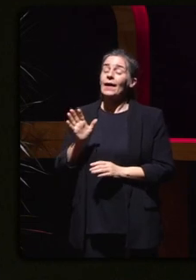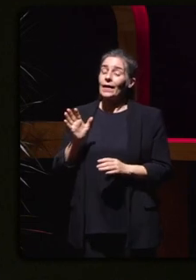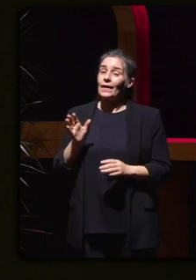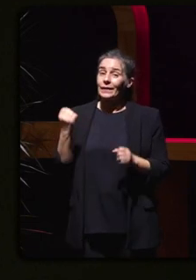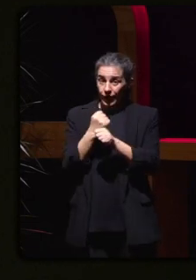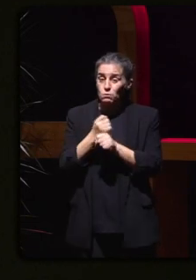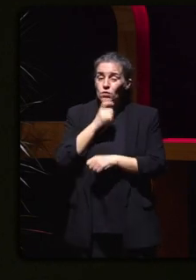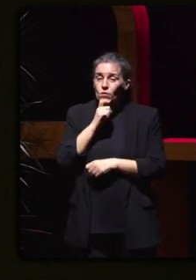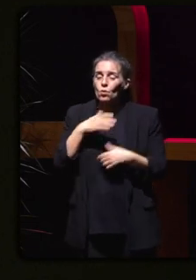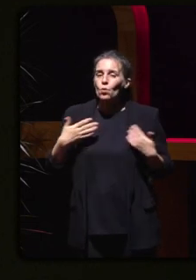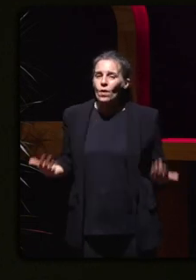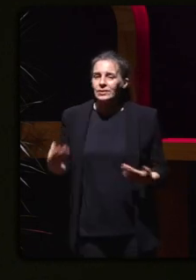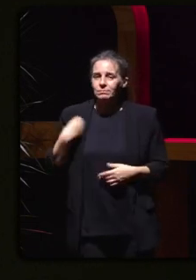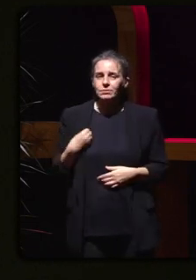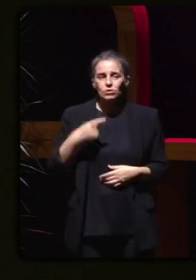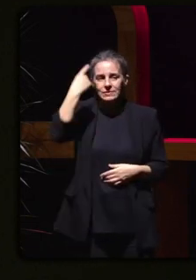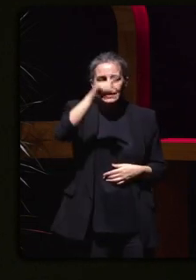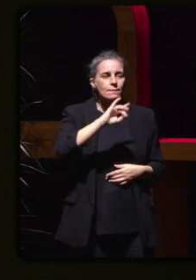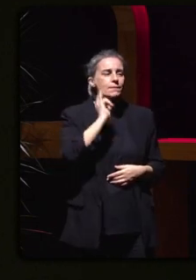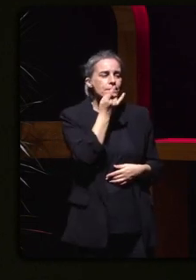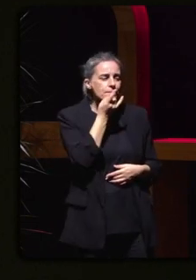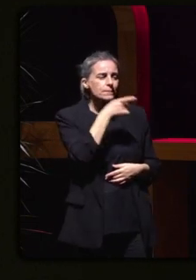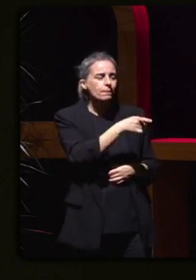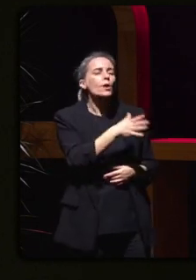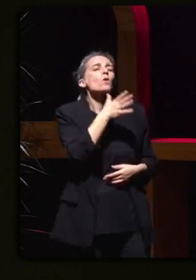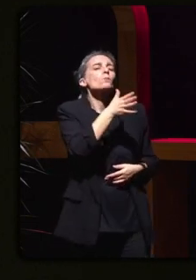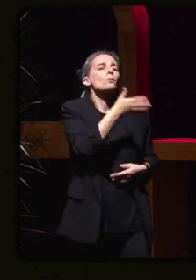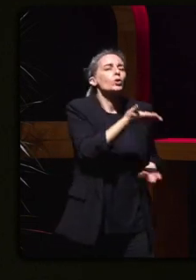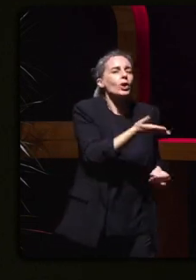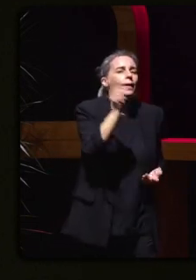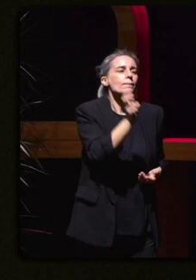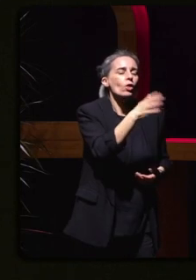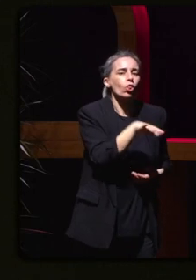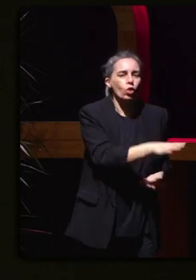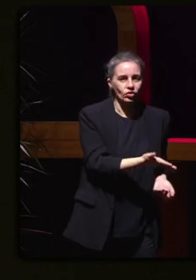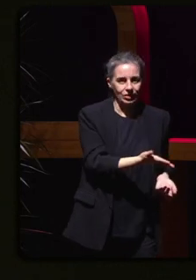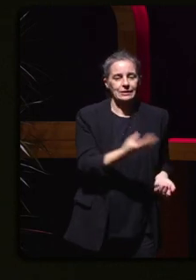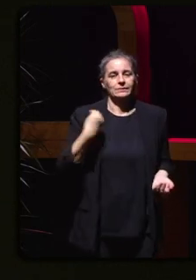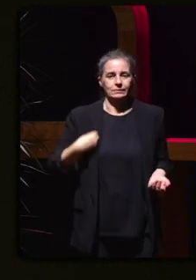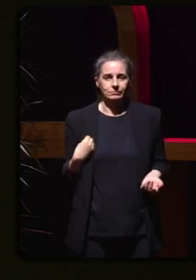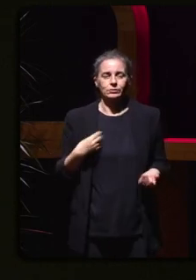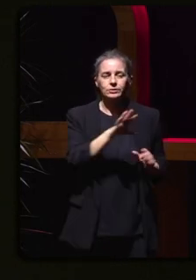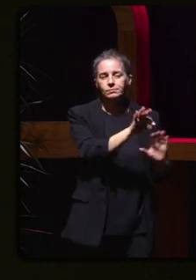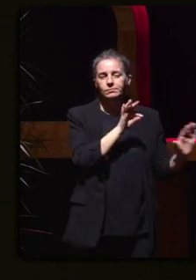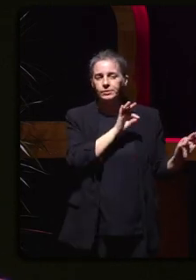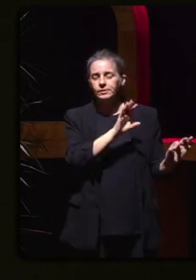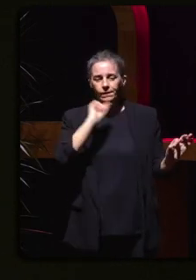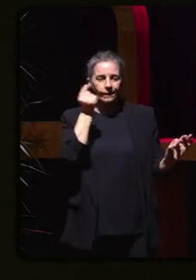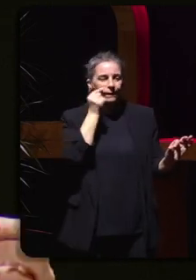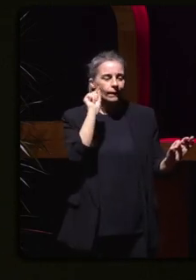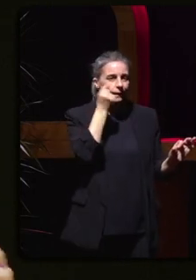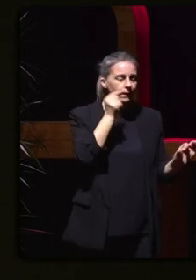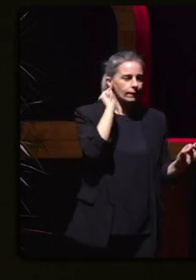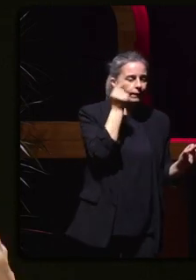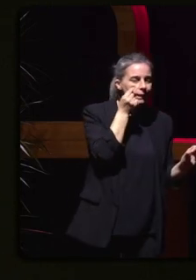los problemas saber detectar Por qué se han producido saber detectar Pues eso un montón de situaciones que